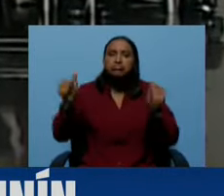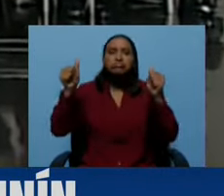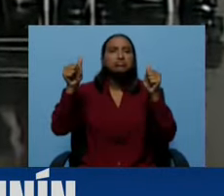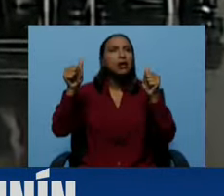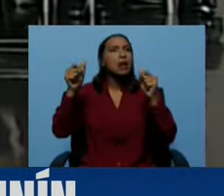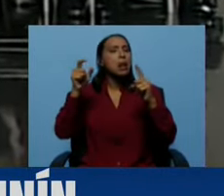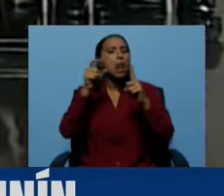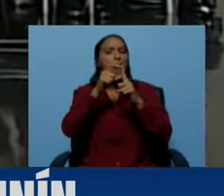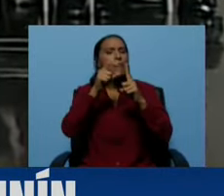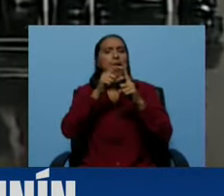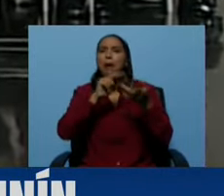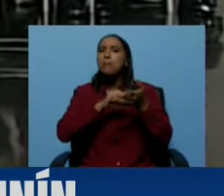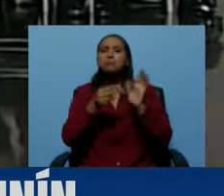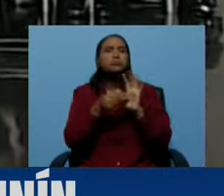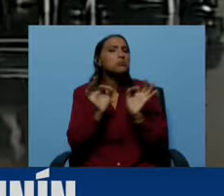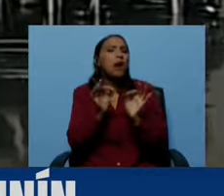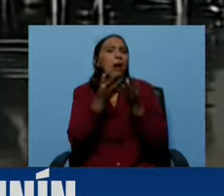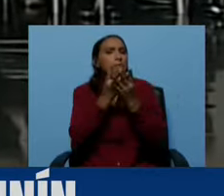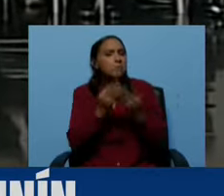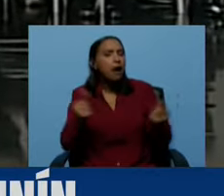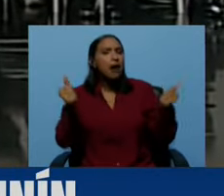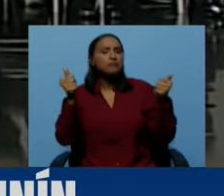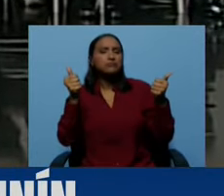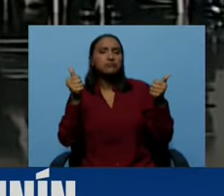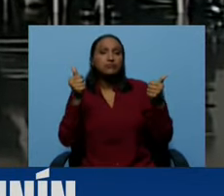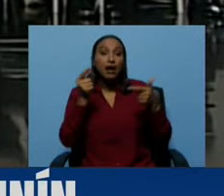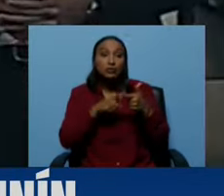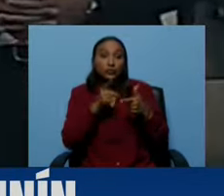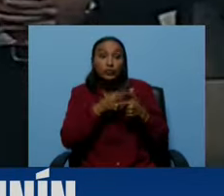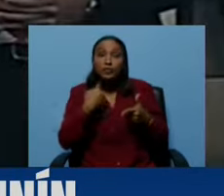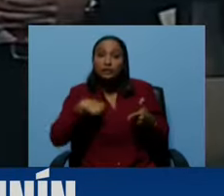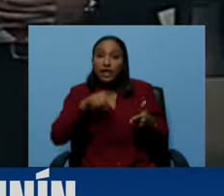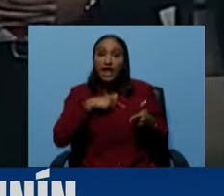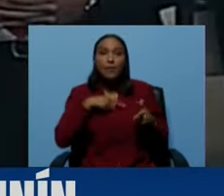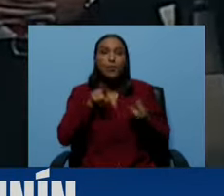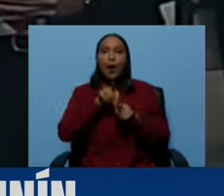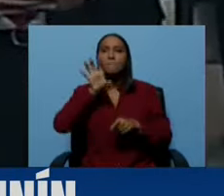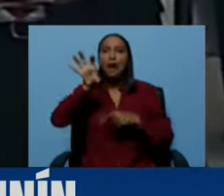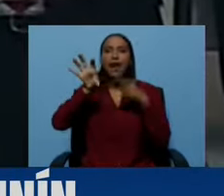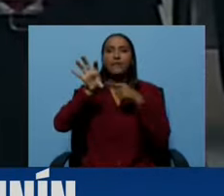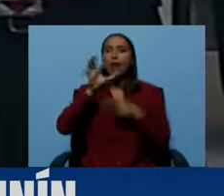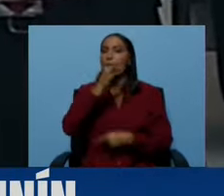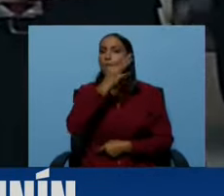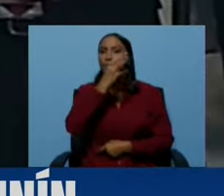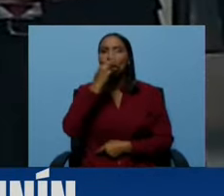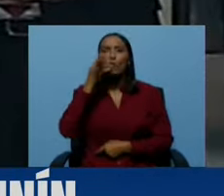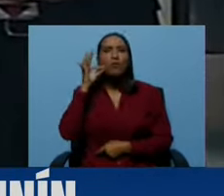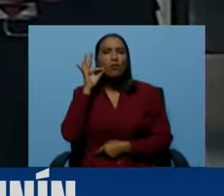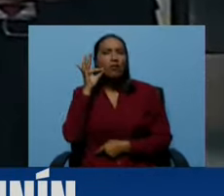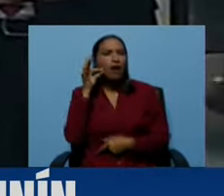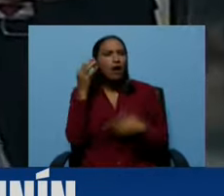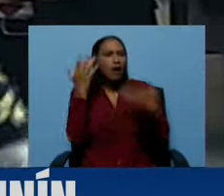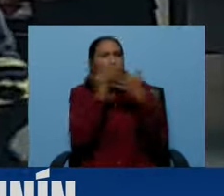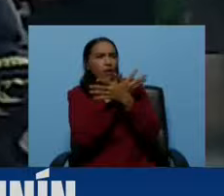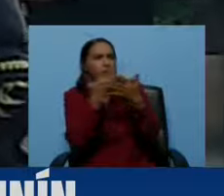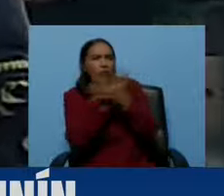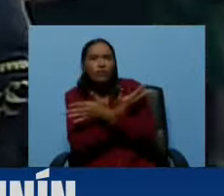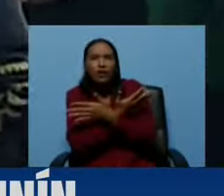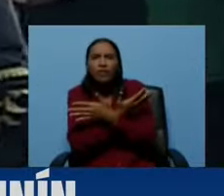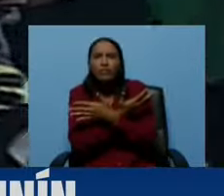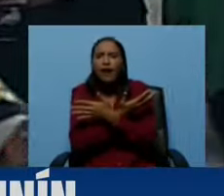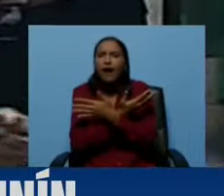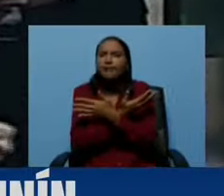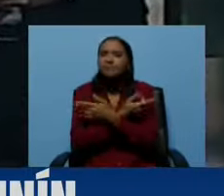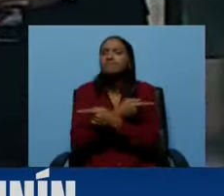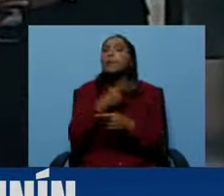dirán nada, y tendremos una patria muda, confundida. Por eso hay